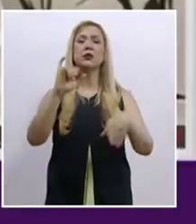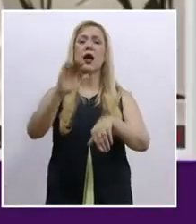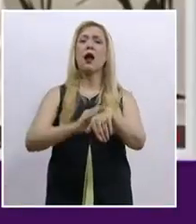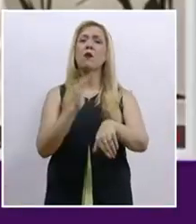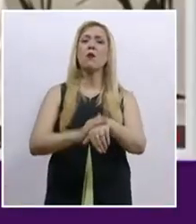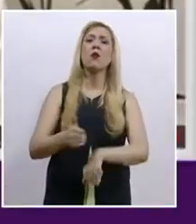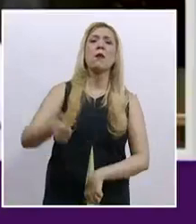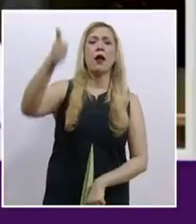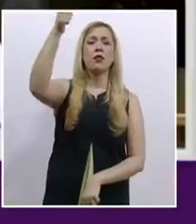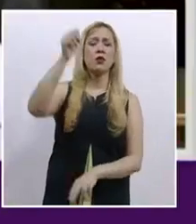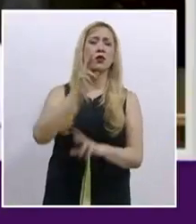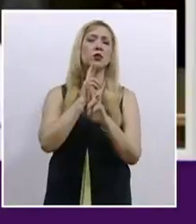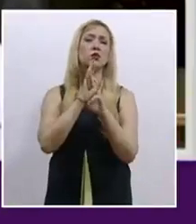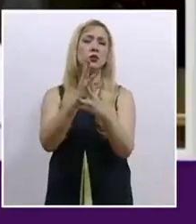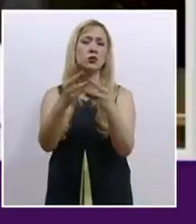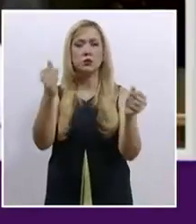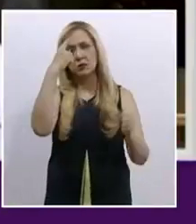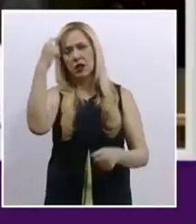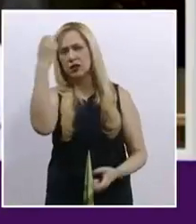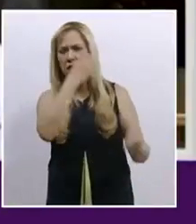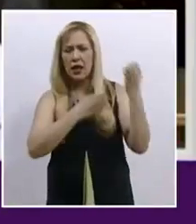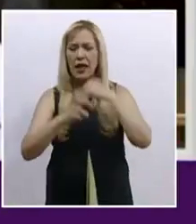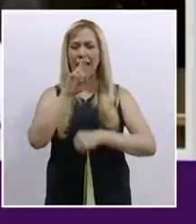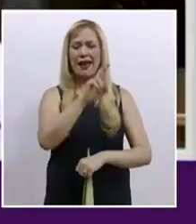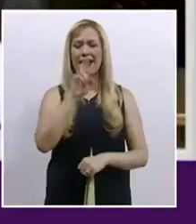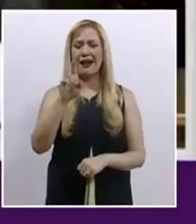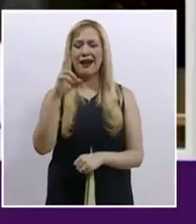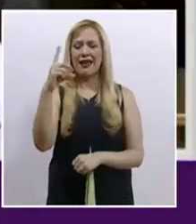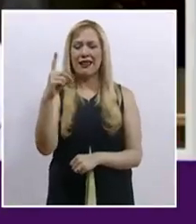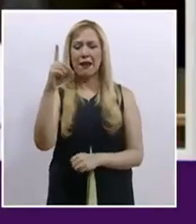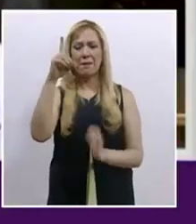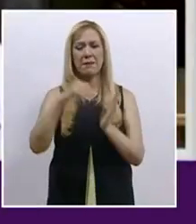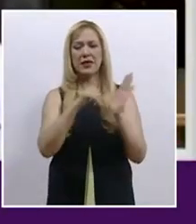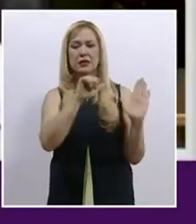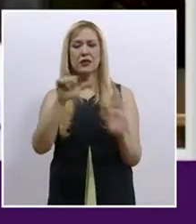de resolución en el recurso de revisión RRD